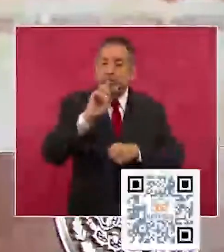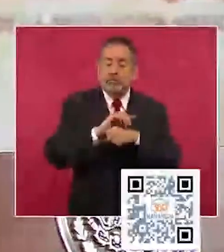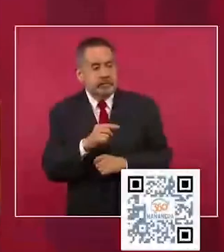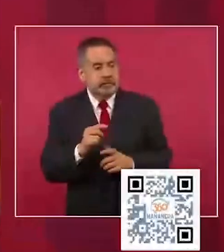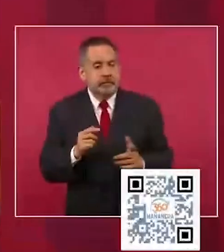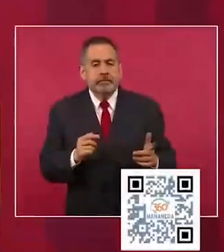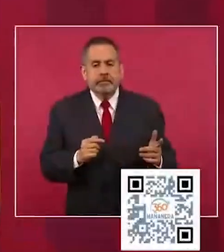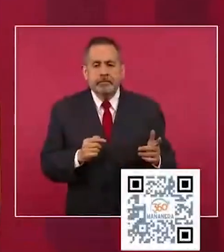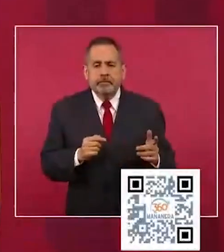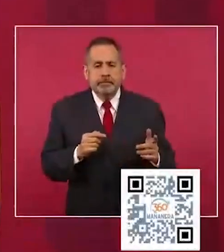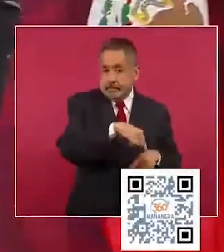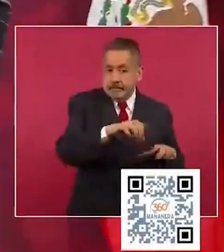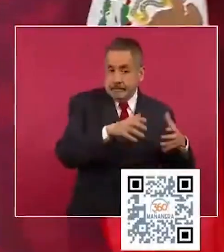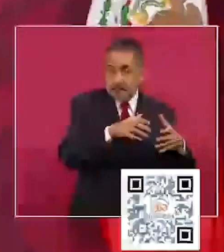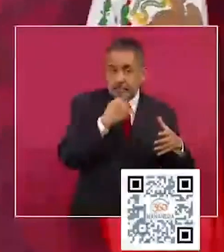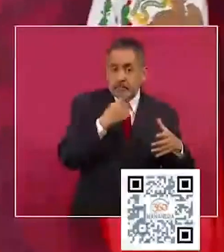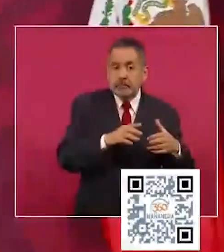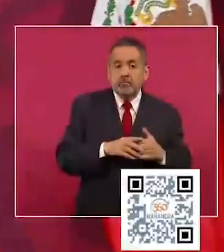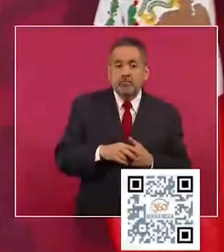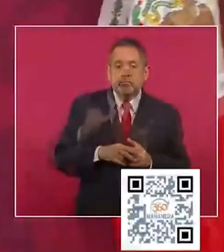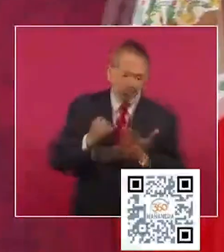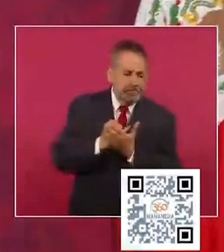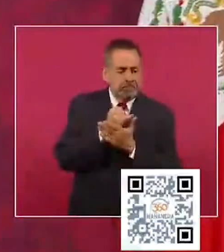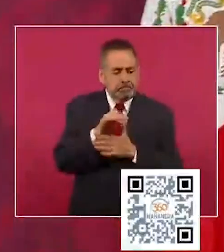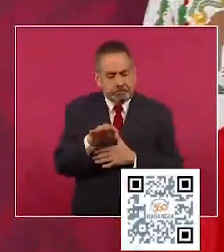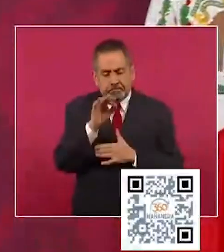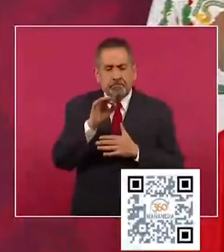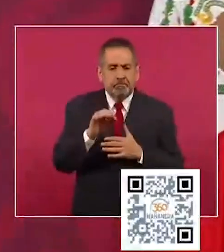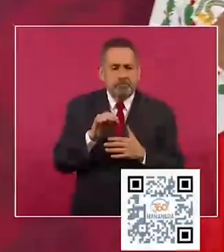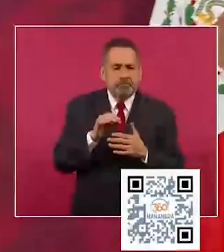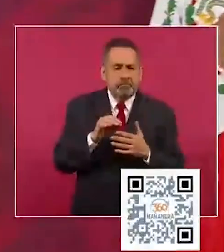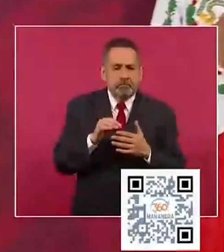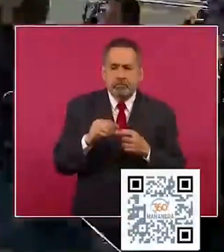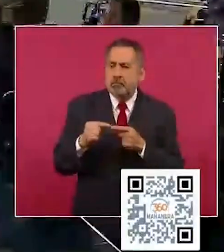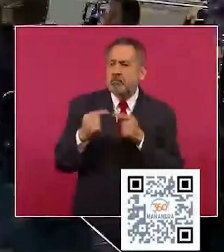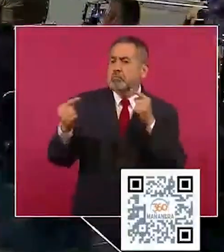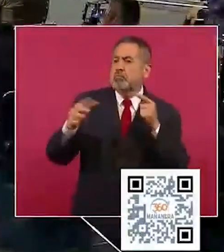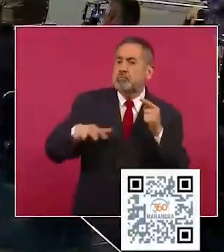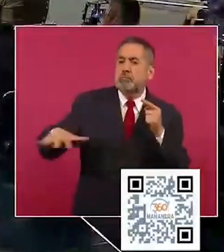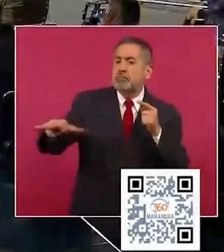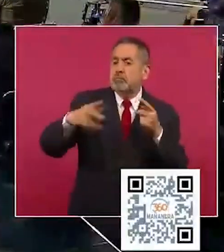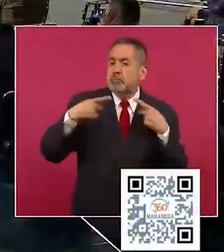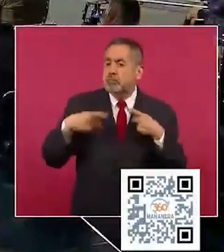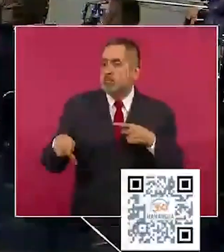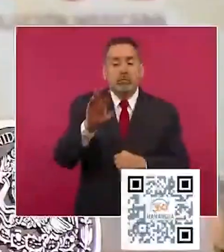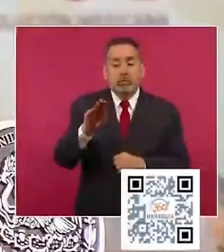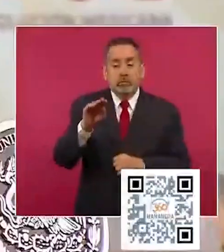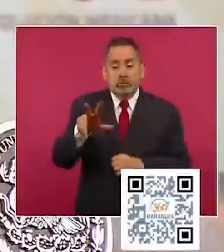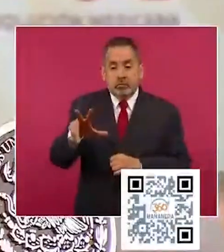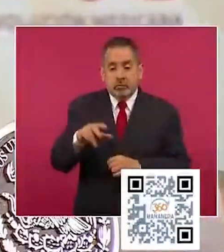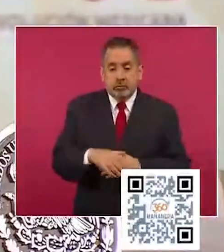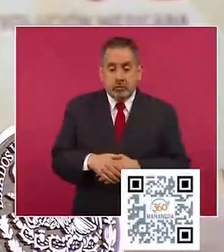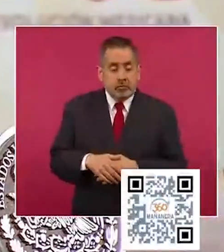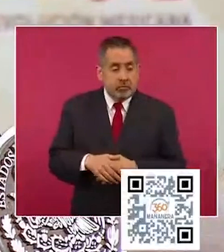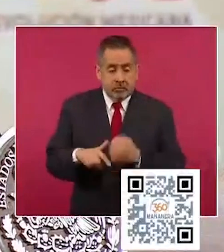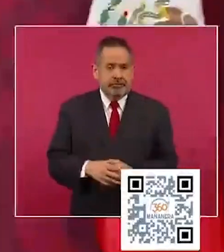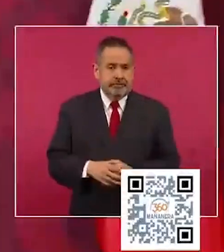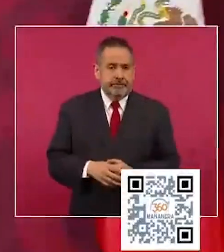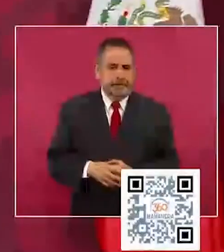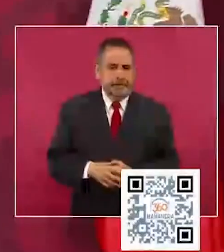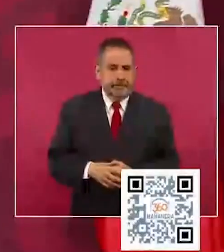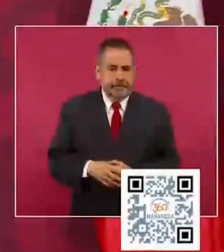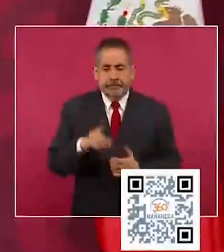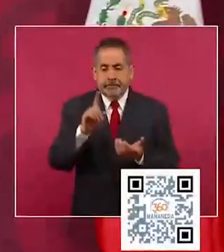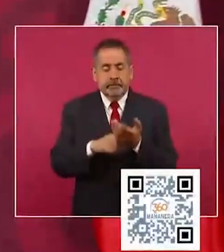de diciembre para tomar decisiones contrarias al pueblo y a la nación doce de diciembre